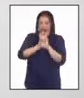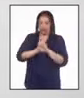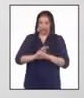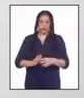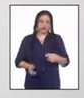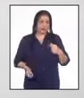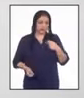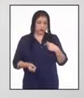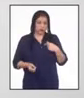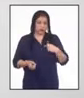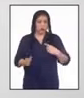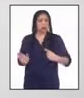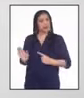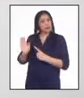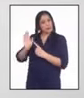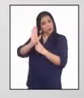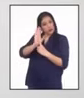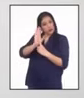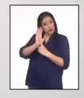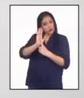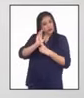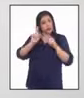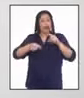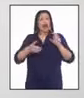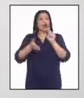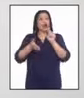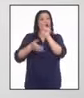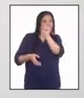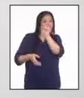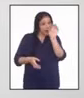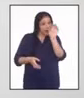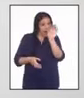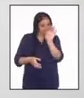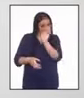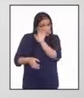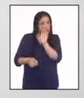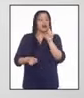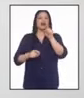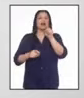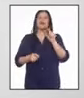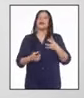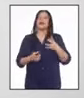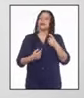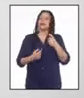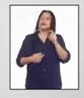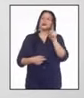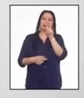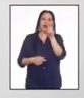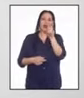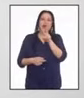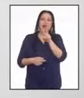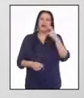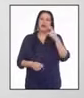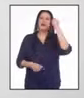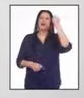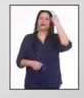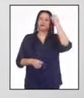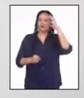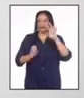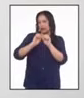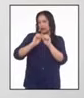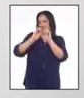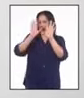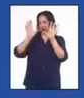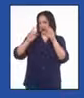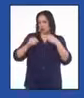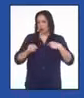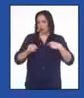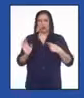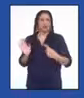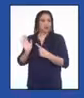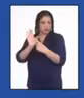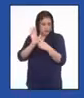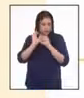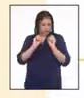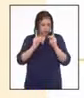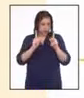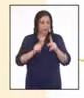Yo iré mostrando algunos párrafos y veremos si se comprende de manera adecuada lo que les